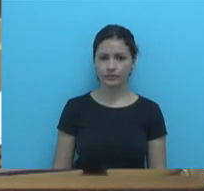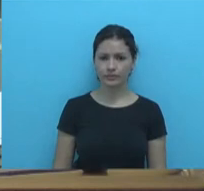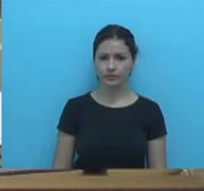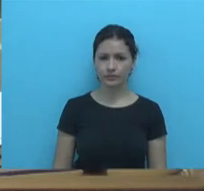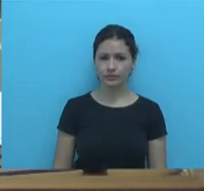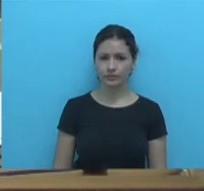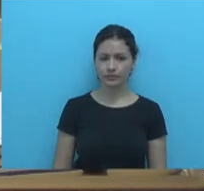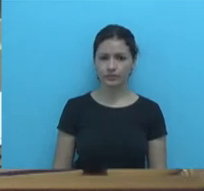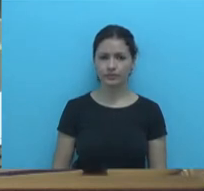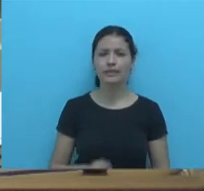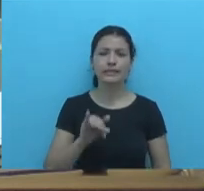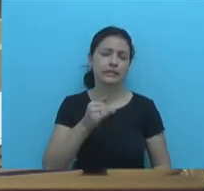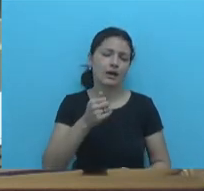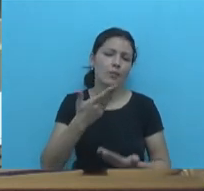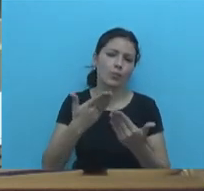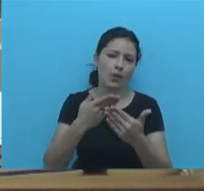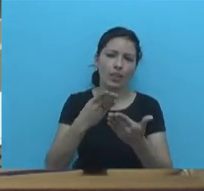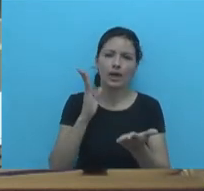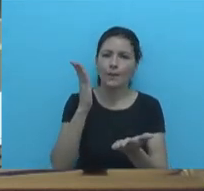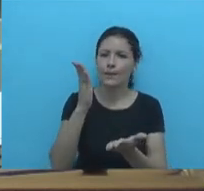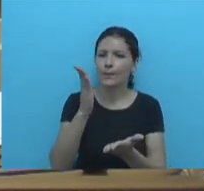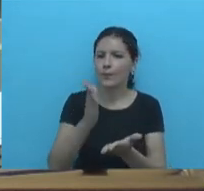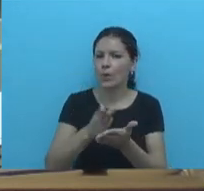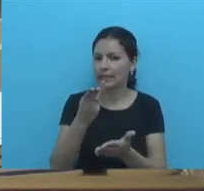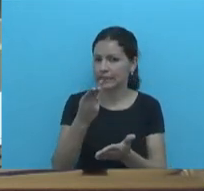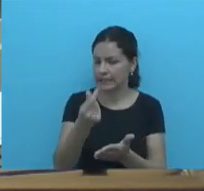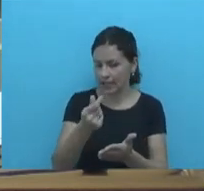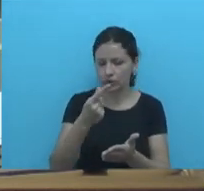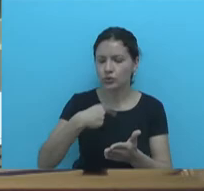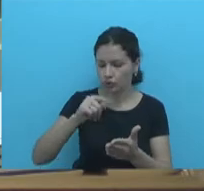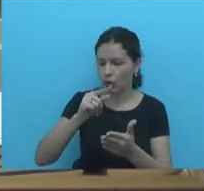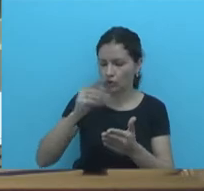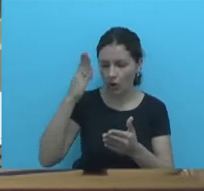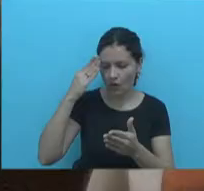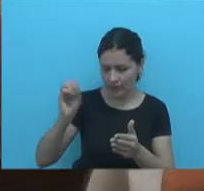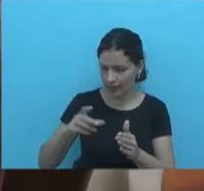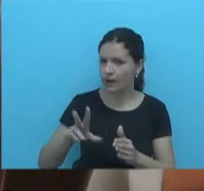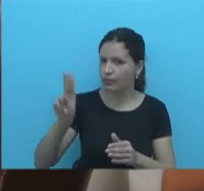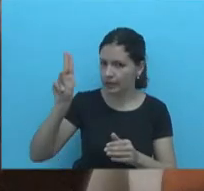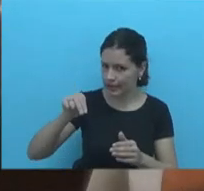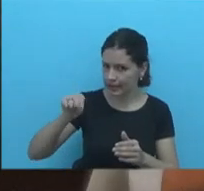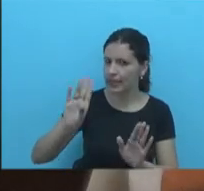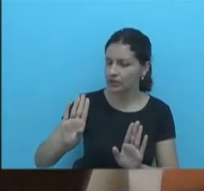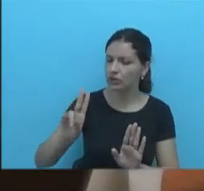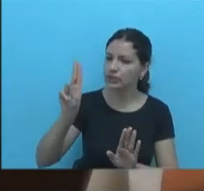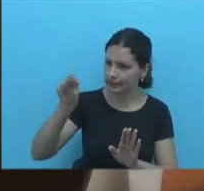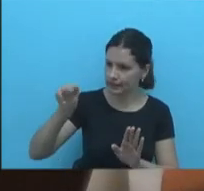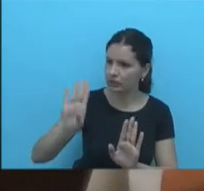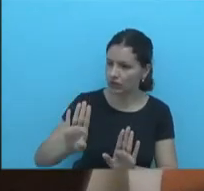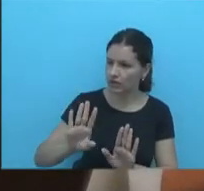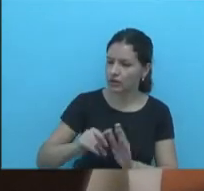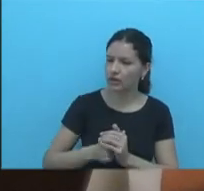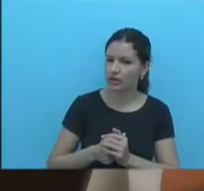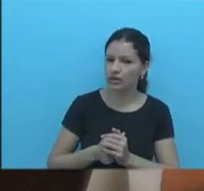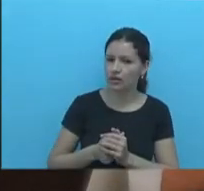Teóricamente se le aplicará una multa, a la cual tenés razón, no lo pusimos en el argumento, pero tendría que cobrar una multa y si